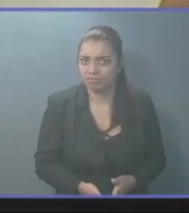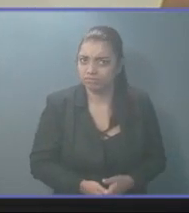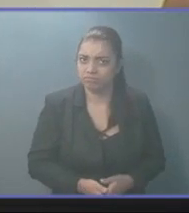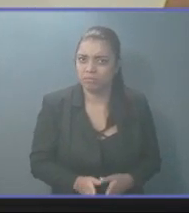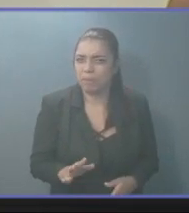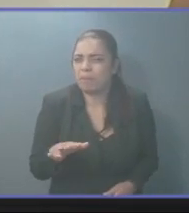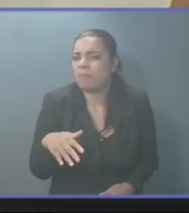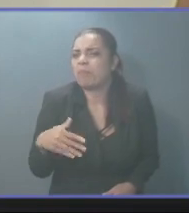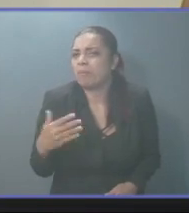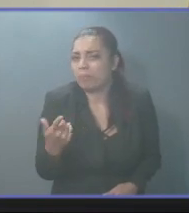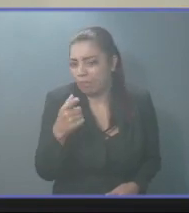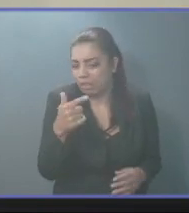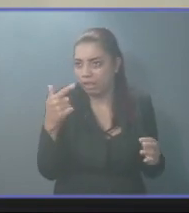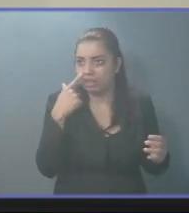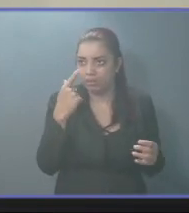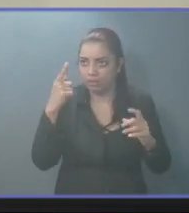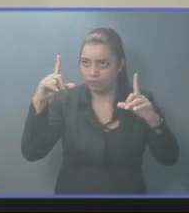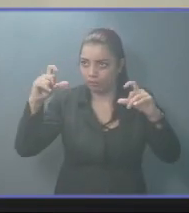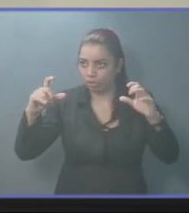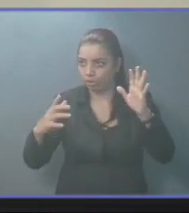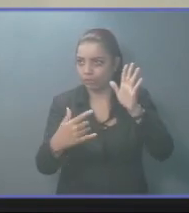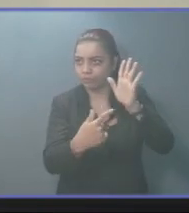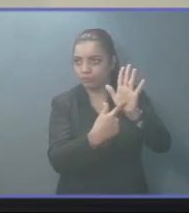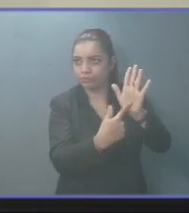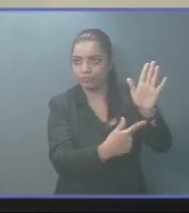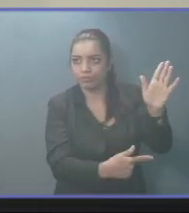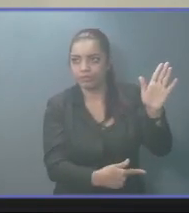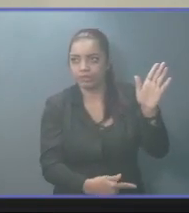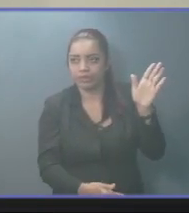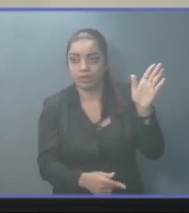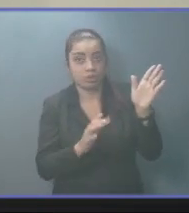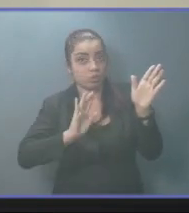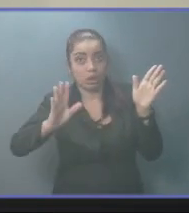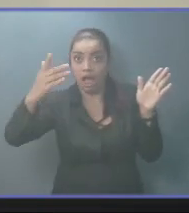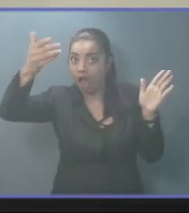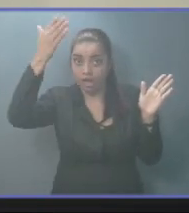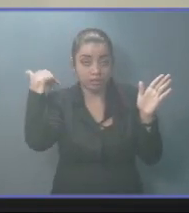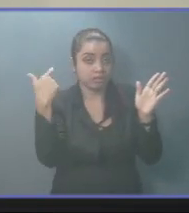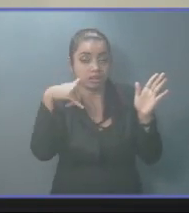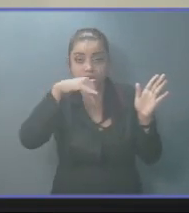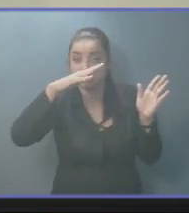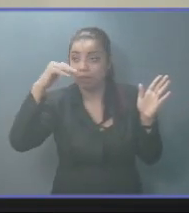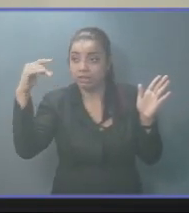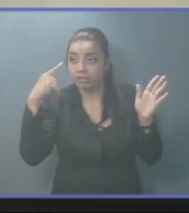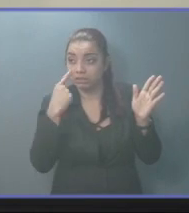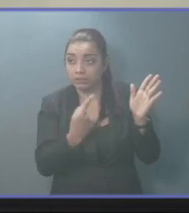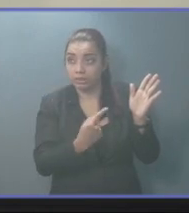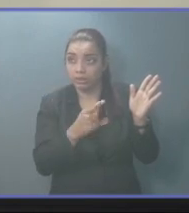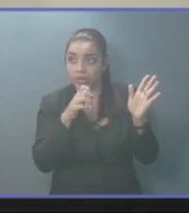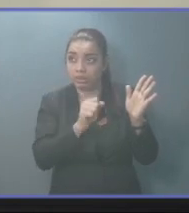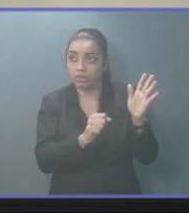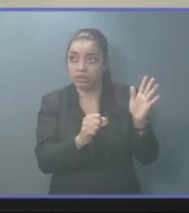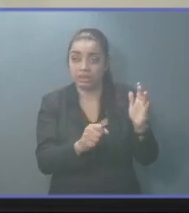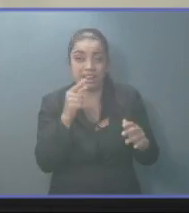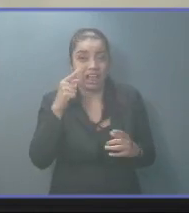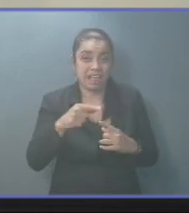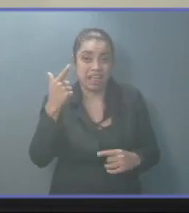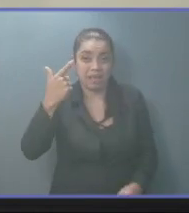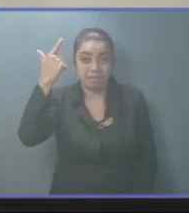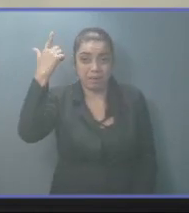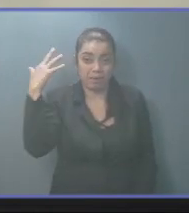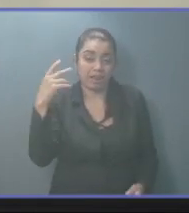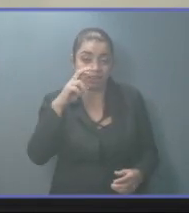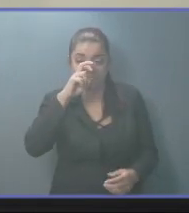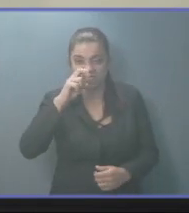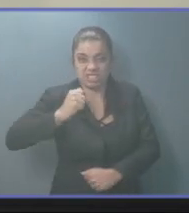en esta foto cosa nunca vista en la historia del país ni aun en los peores momentos de la